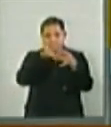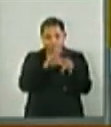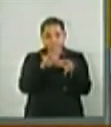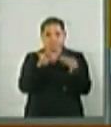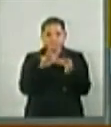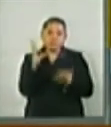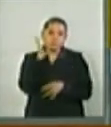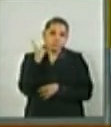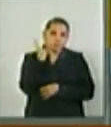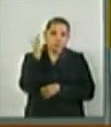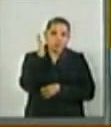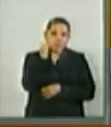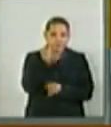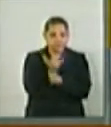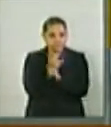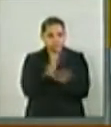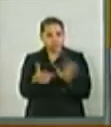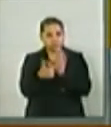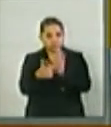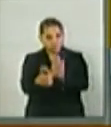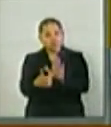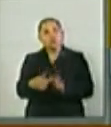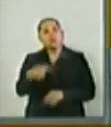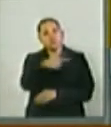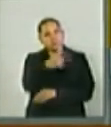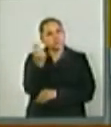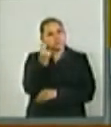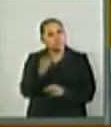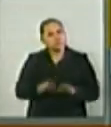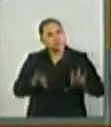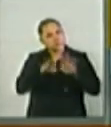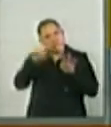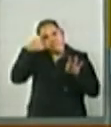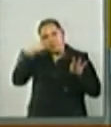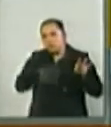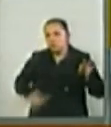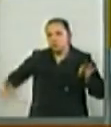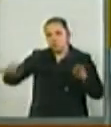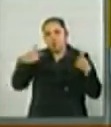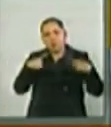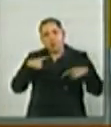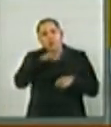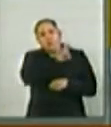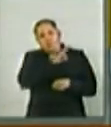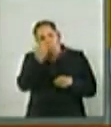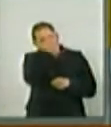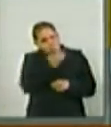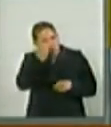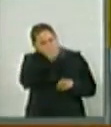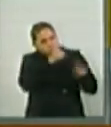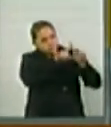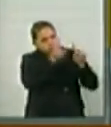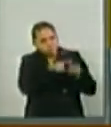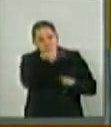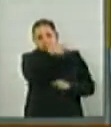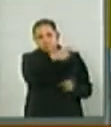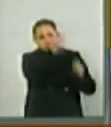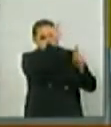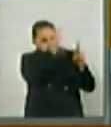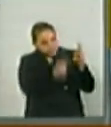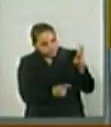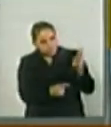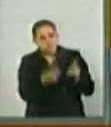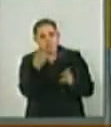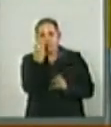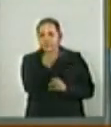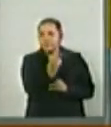sustentada en las facultades de control y evaluación que tiene el Congreso, entre las que se describen las comparecencias de los